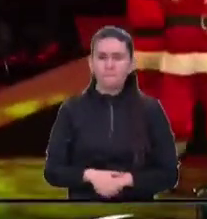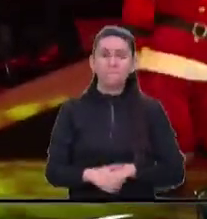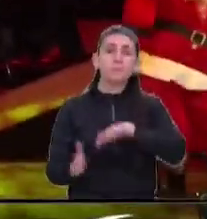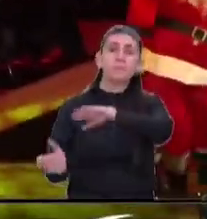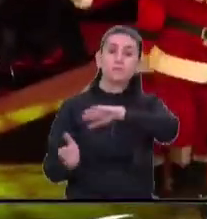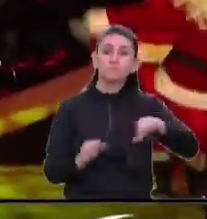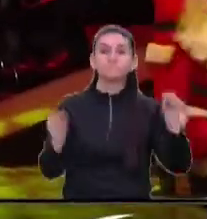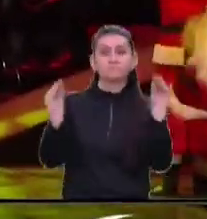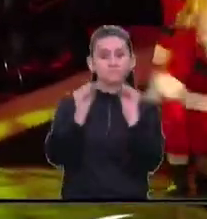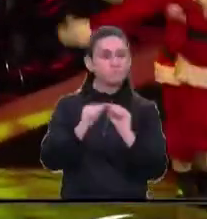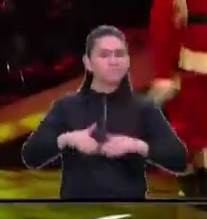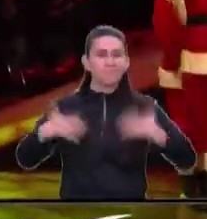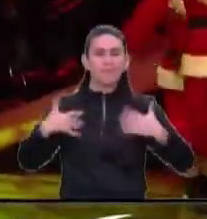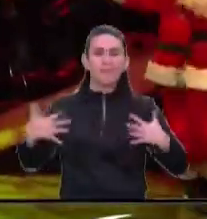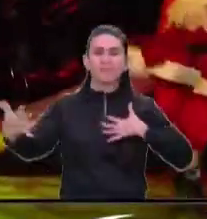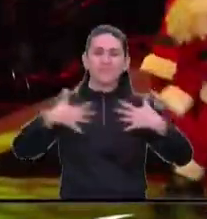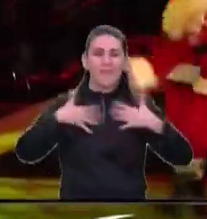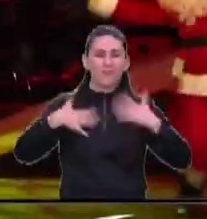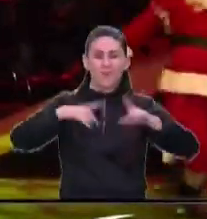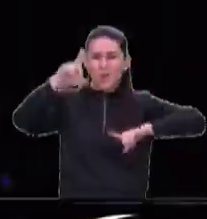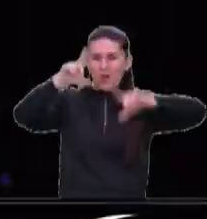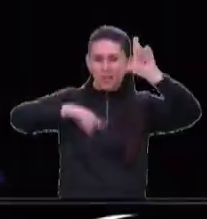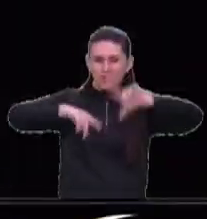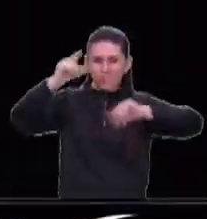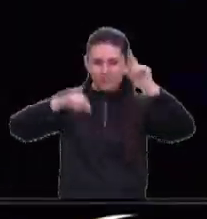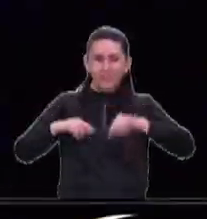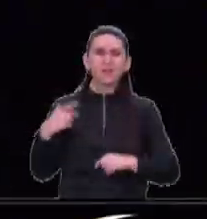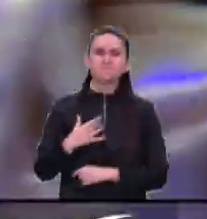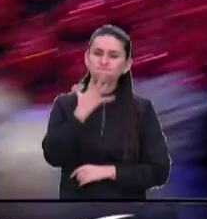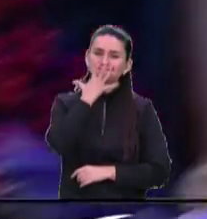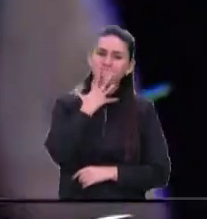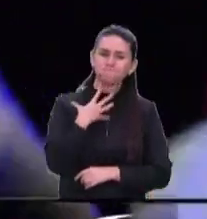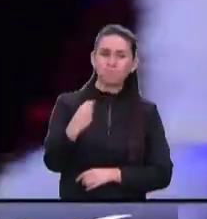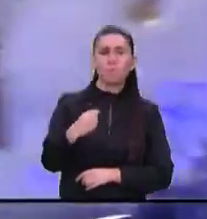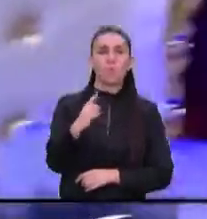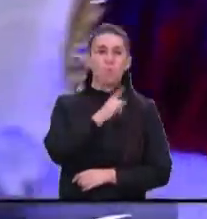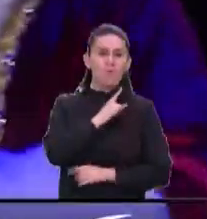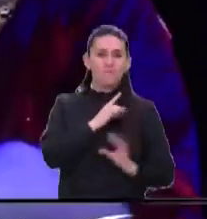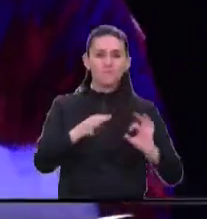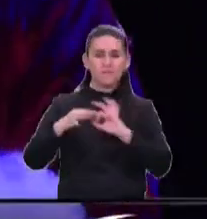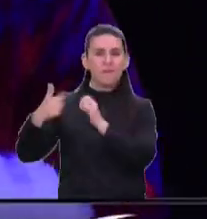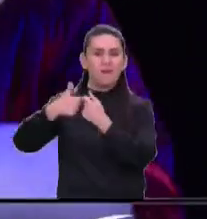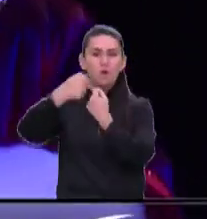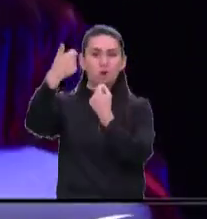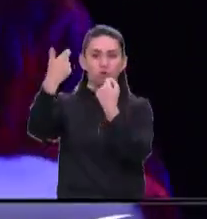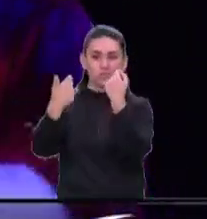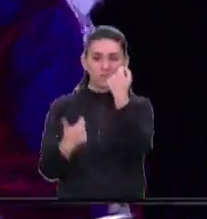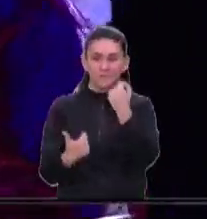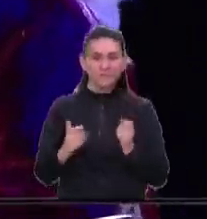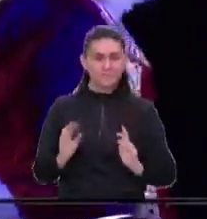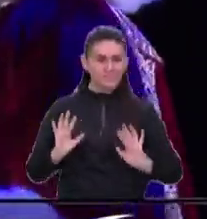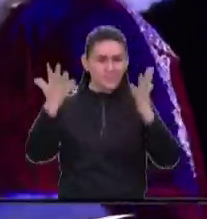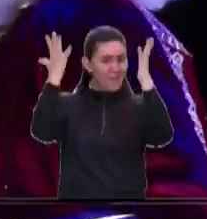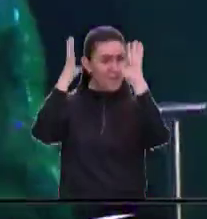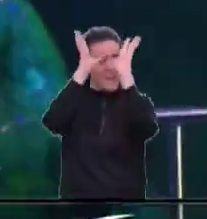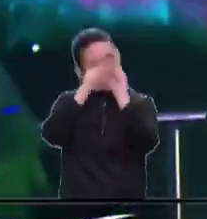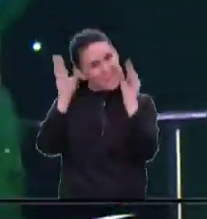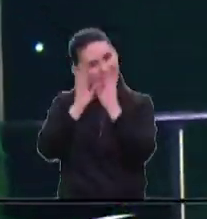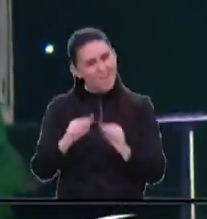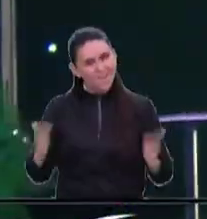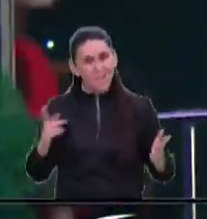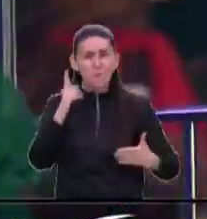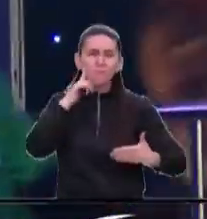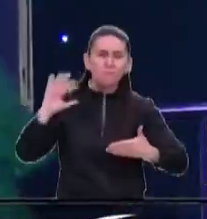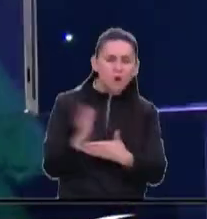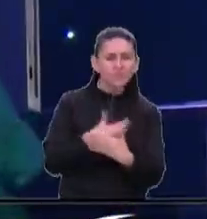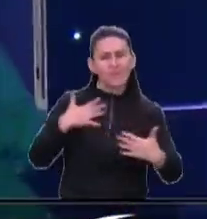Se sube el telón decembrino del teatro con el subsidio con Missy Producciones y la Universidad del Rosario, con el show Simplemente Navidad.